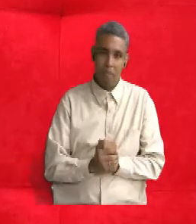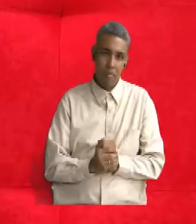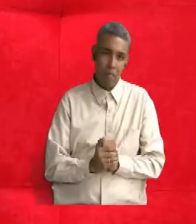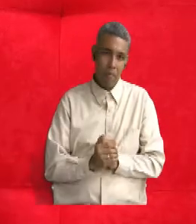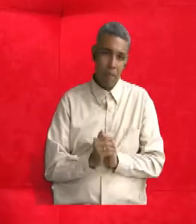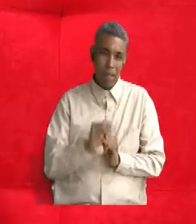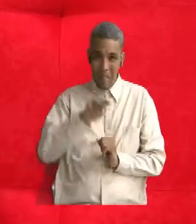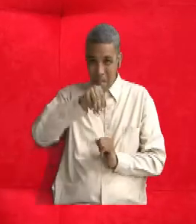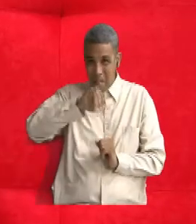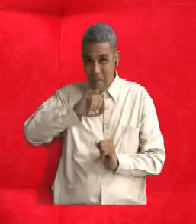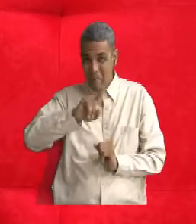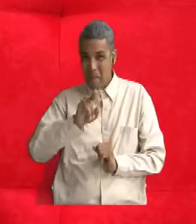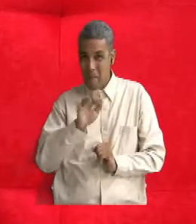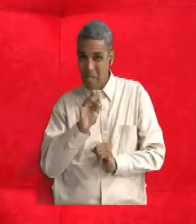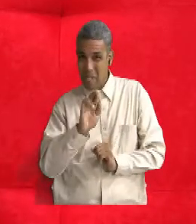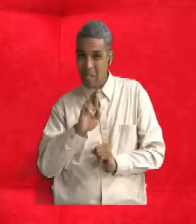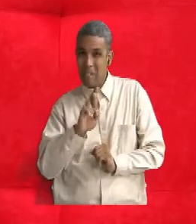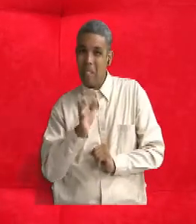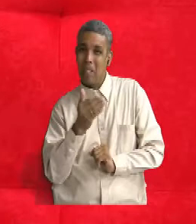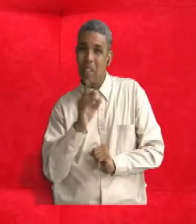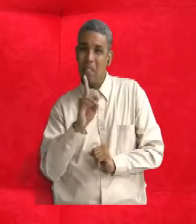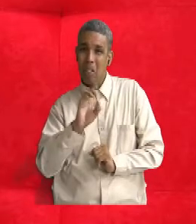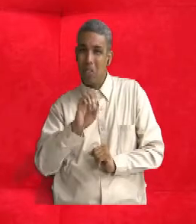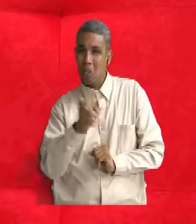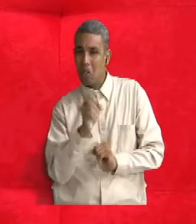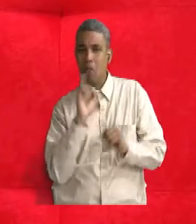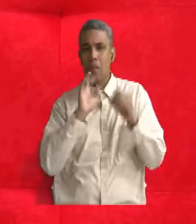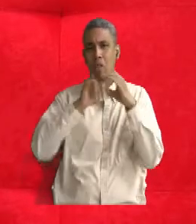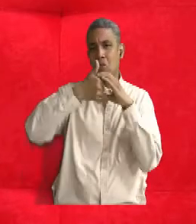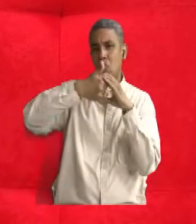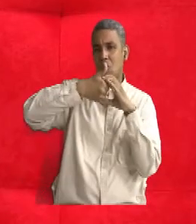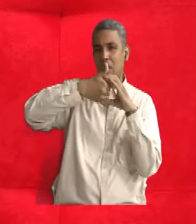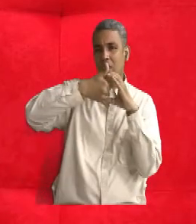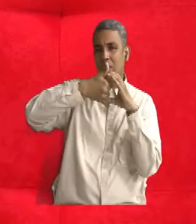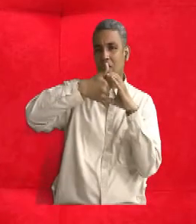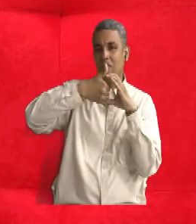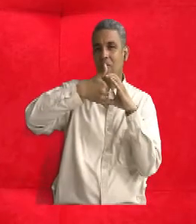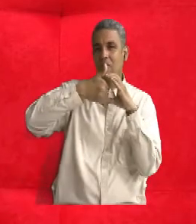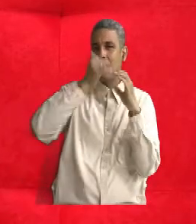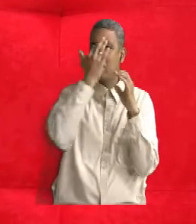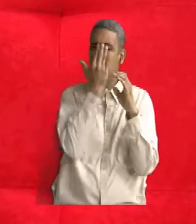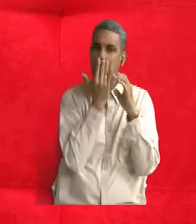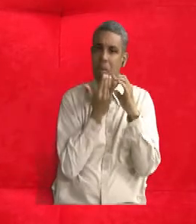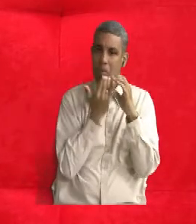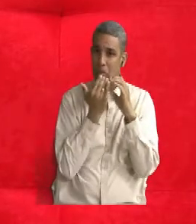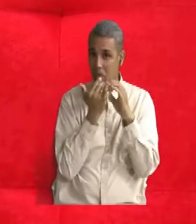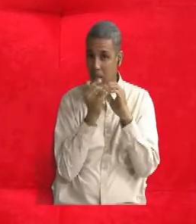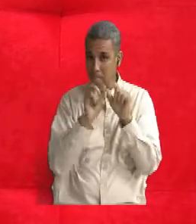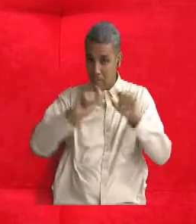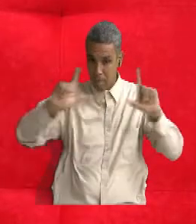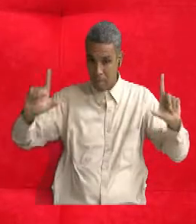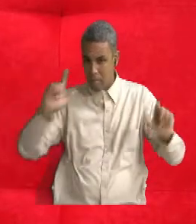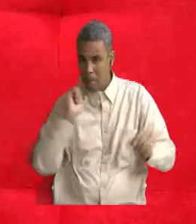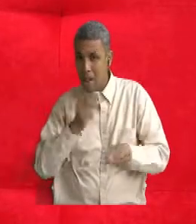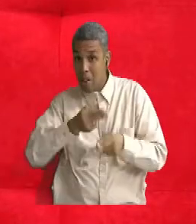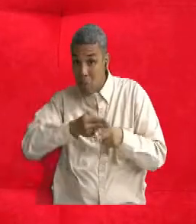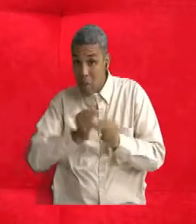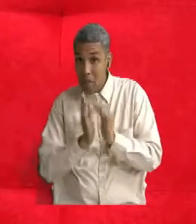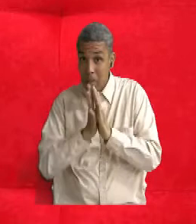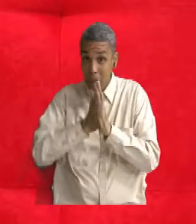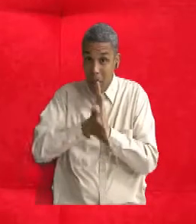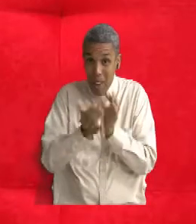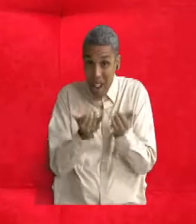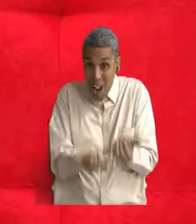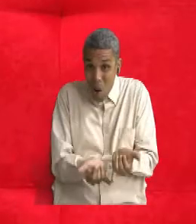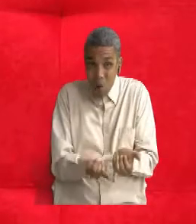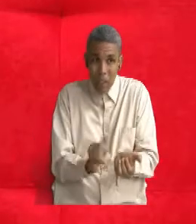Barranca Bermeja. Y WhatsApp, pues se comunican por ahí por el Facebook y pues inmediatamente se les da el número. Por el momento no lo tengo porque